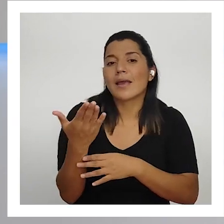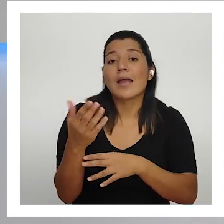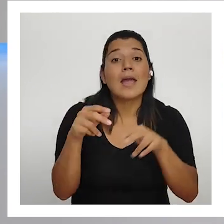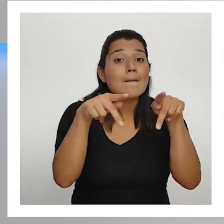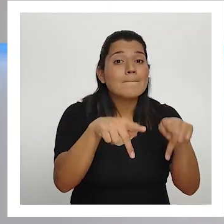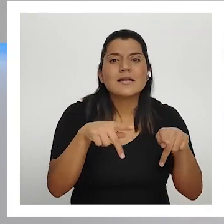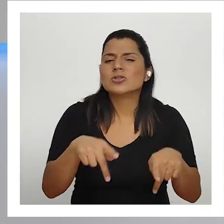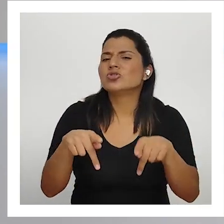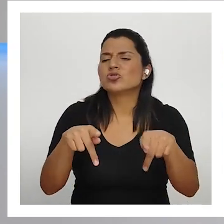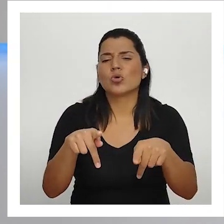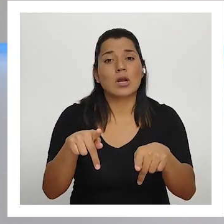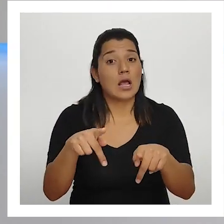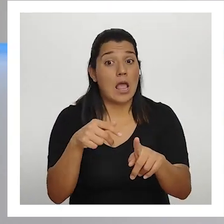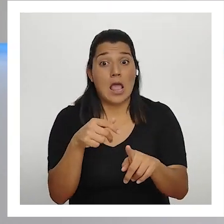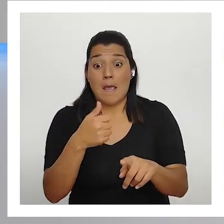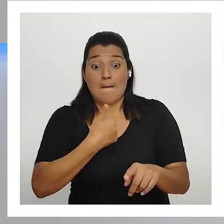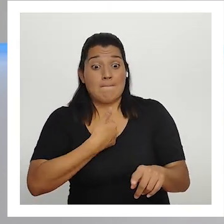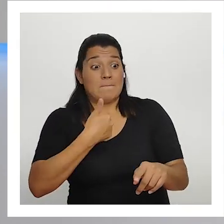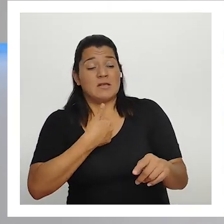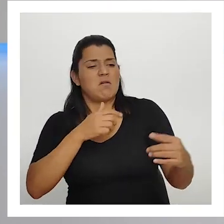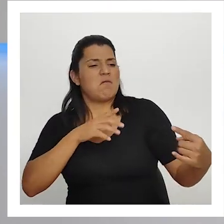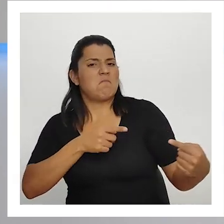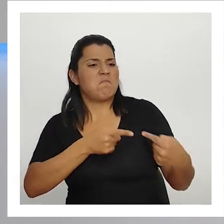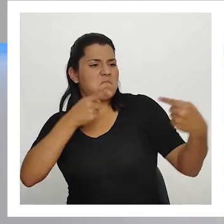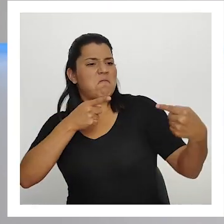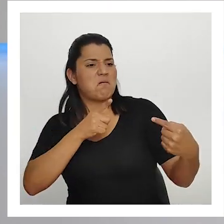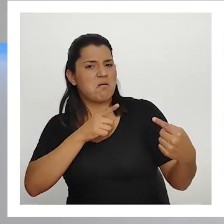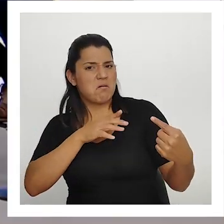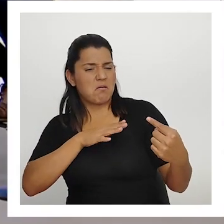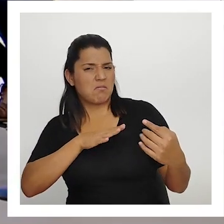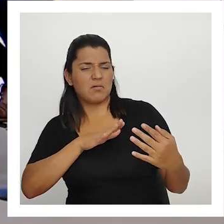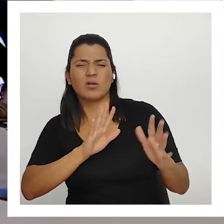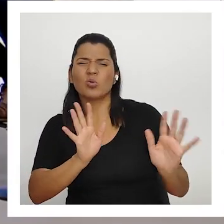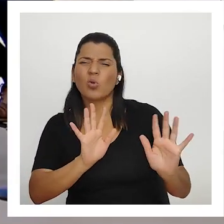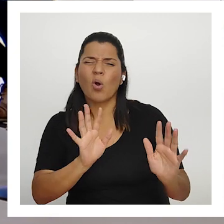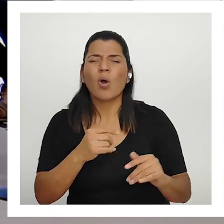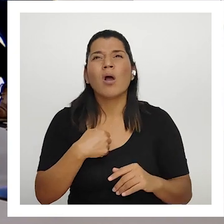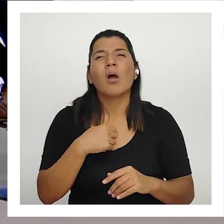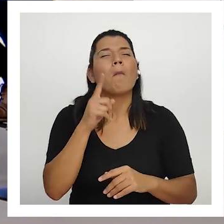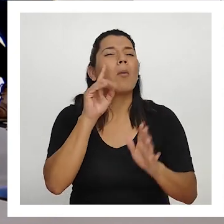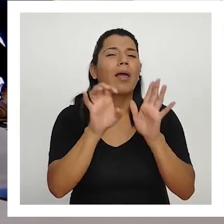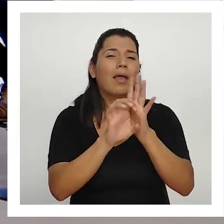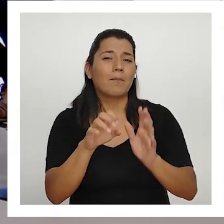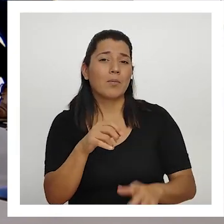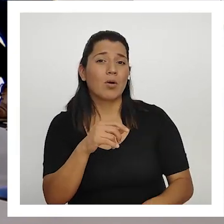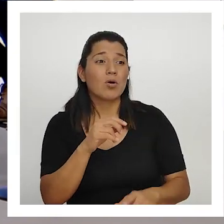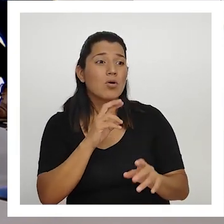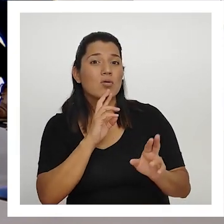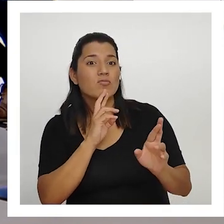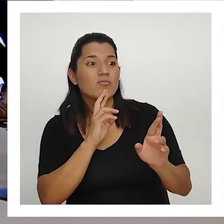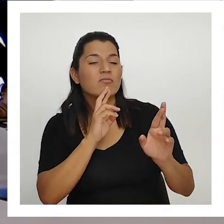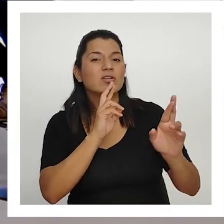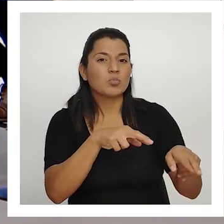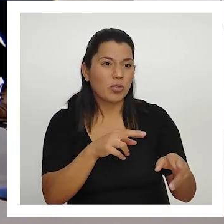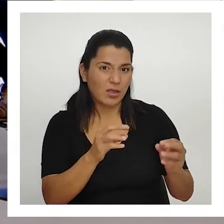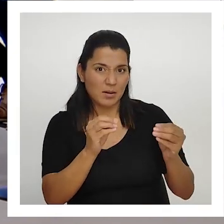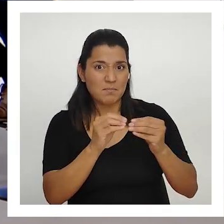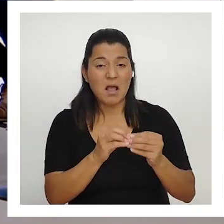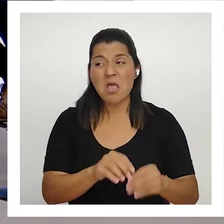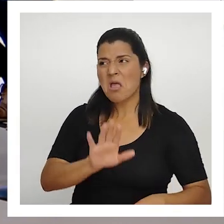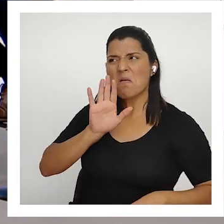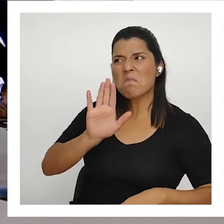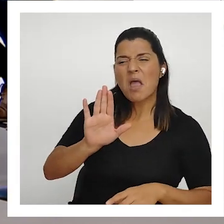respectiva denuncia en sede penal lo antes posible, para que nosotros podamos también entonces acudir a las herramientas internacionales que tenemos de derecho penal